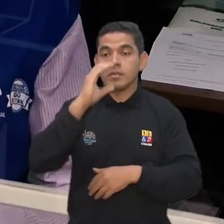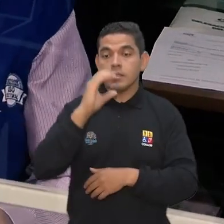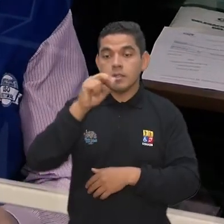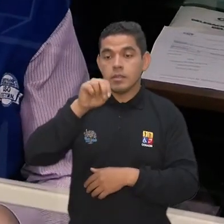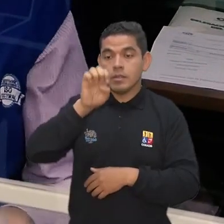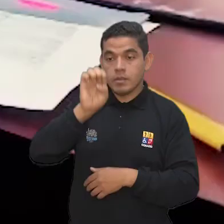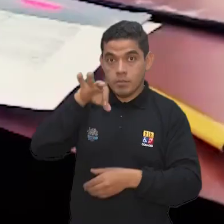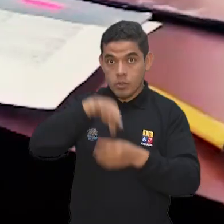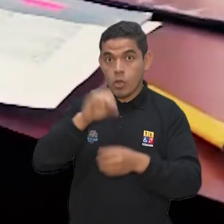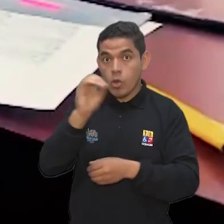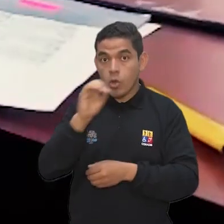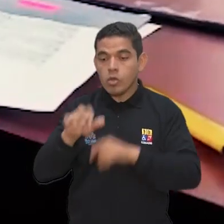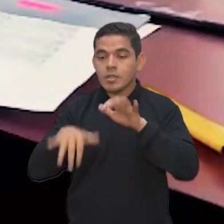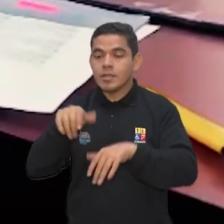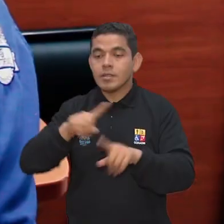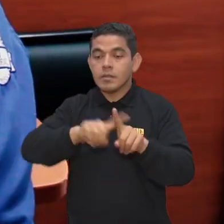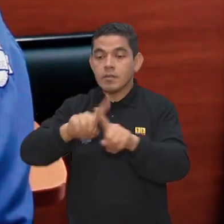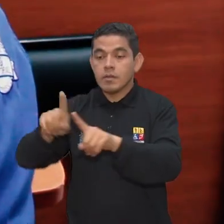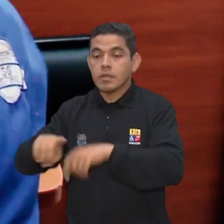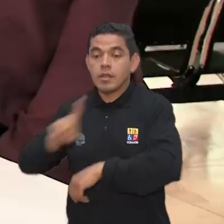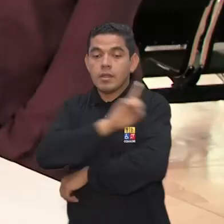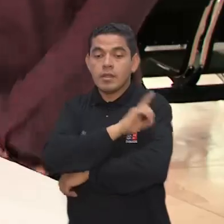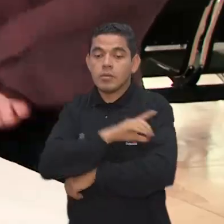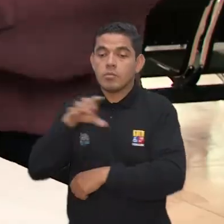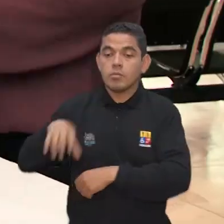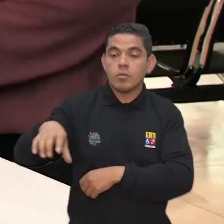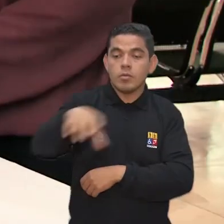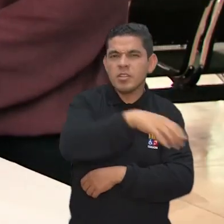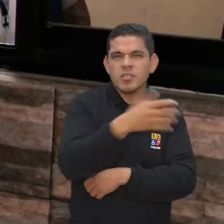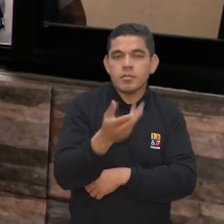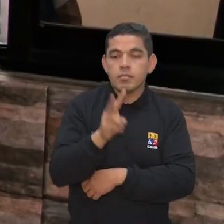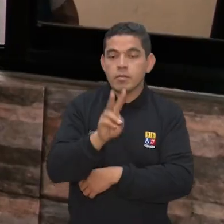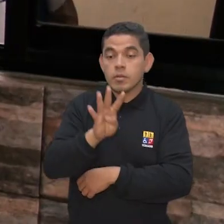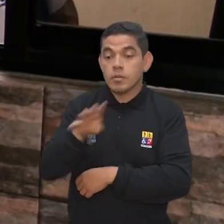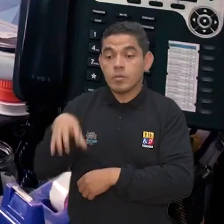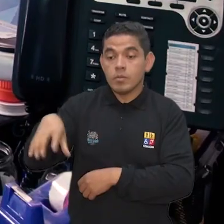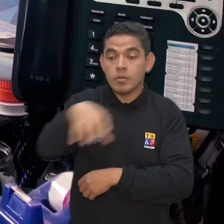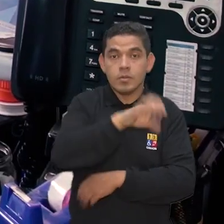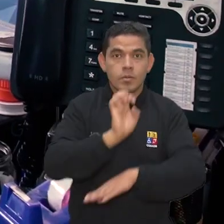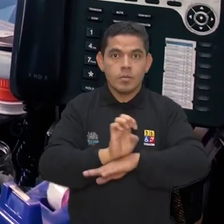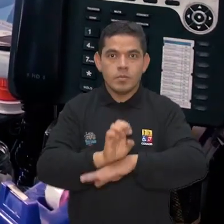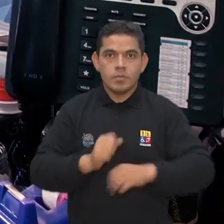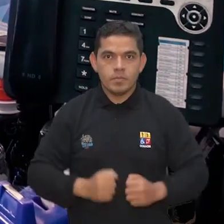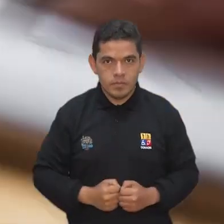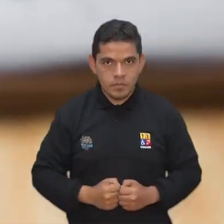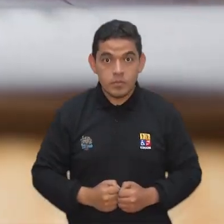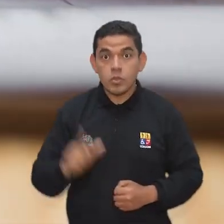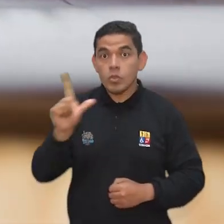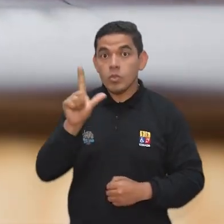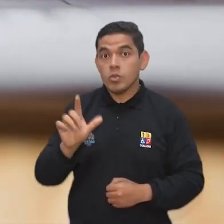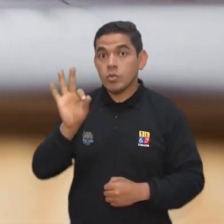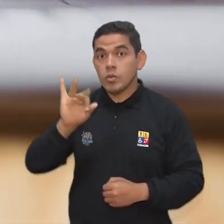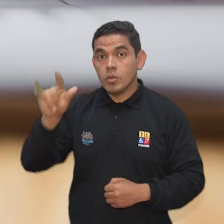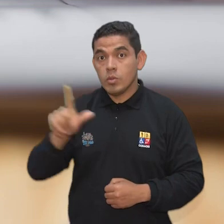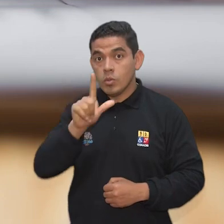Consejo Nacional Electoral o en las secretarías de las delegaciones provinciales electorales de las 24 provincias del país, desde